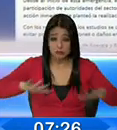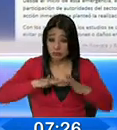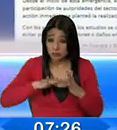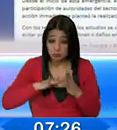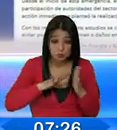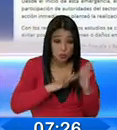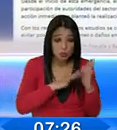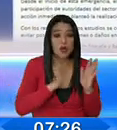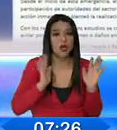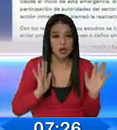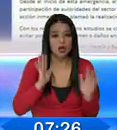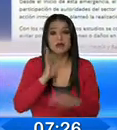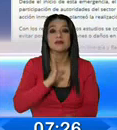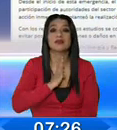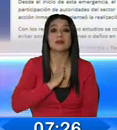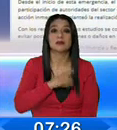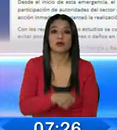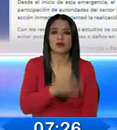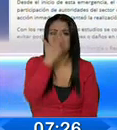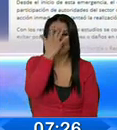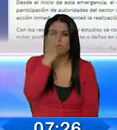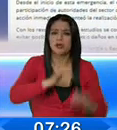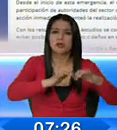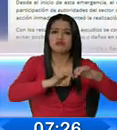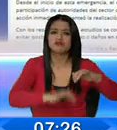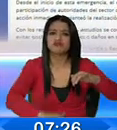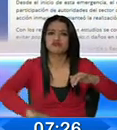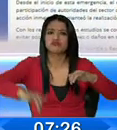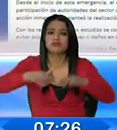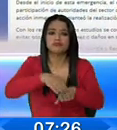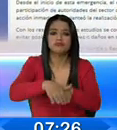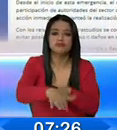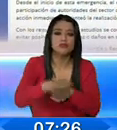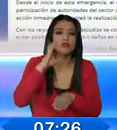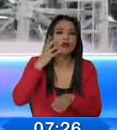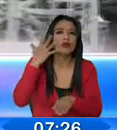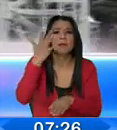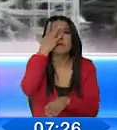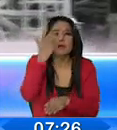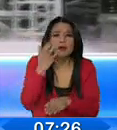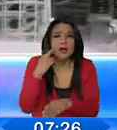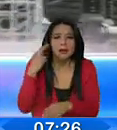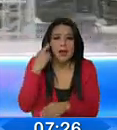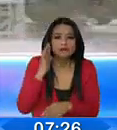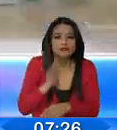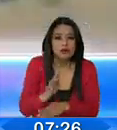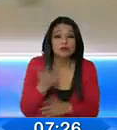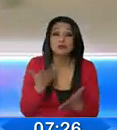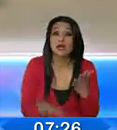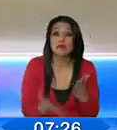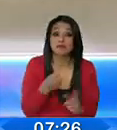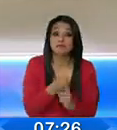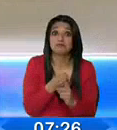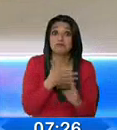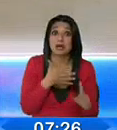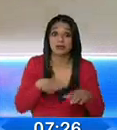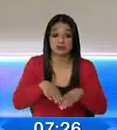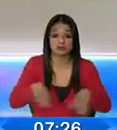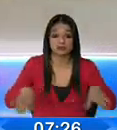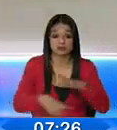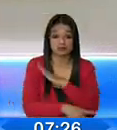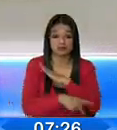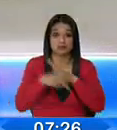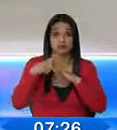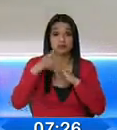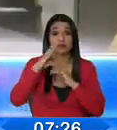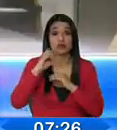razones técnicas del socavamiento de tierra en la cuenca del río Coca, que puede afectar a la hidroeléctrica Coca-Cola Sinclair,